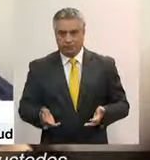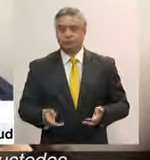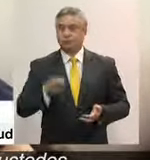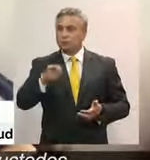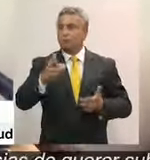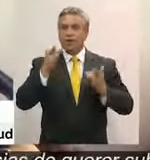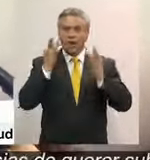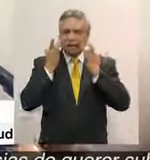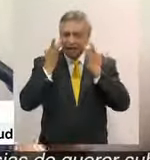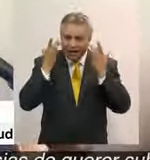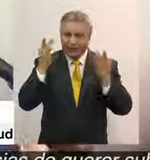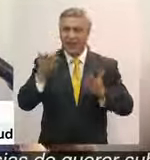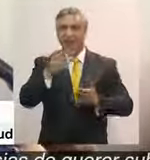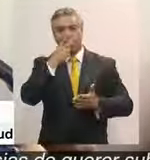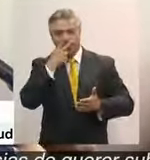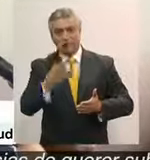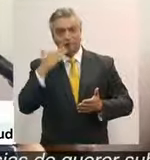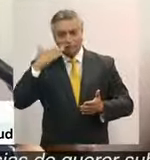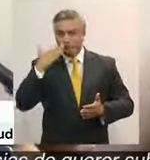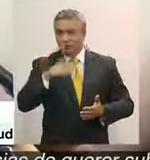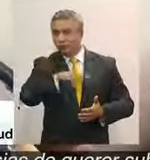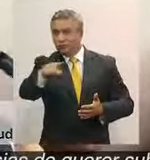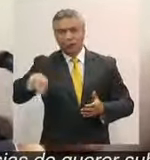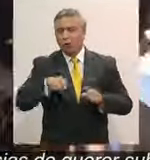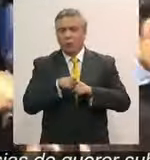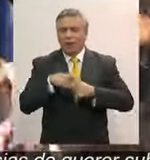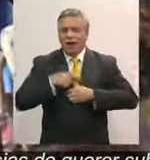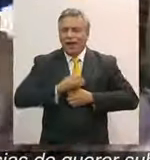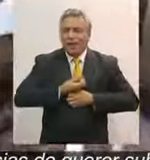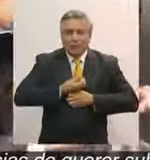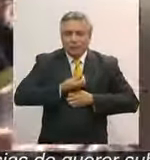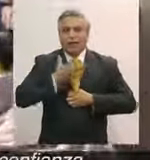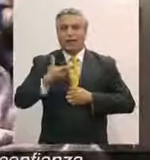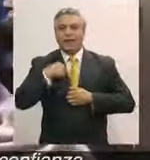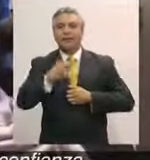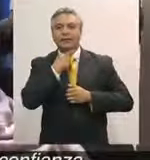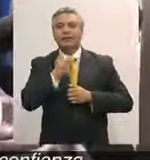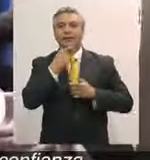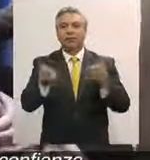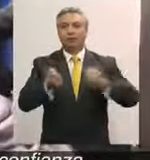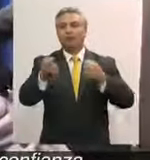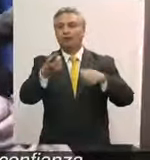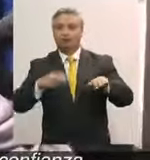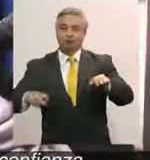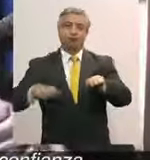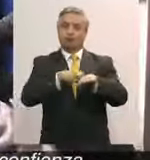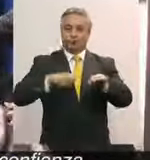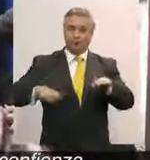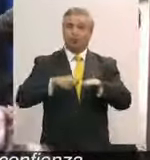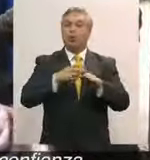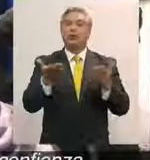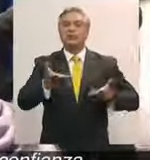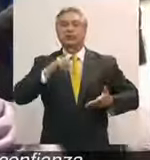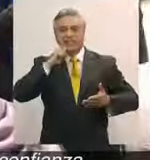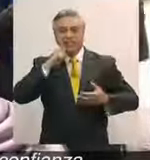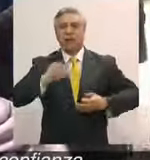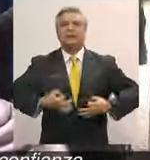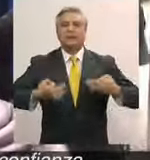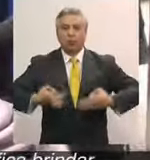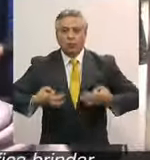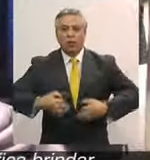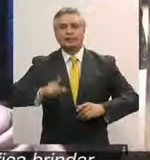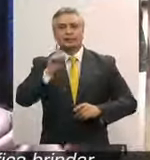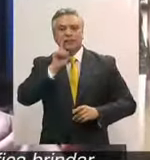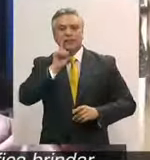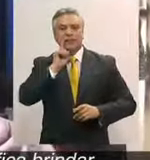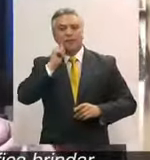como ven ustedes ahora los chicos, todos emocionados y con ansias de querer subir al vehículo. Significa seguridad, significa confianza